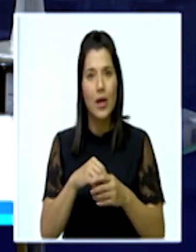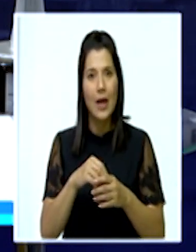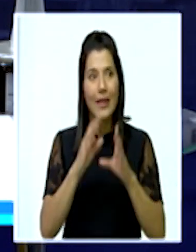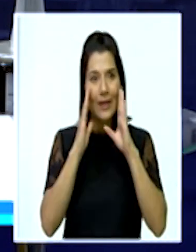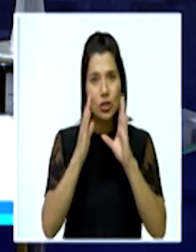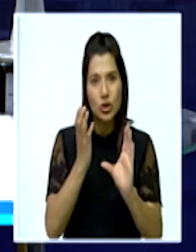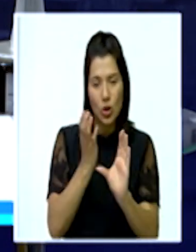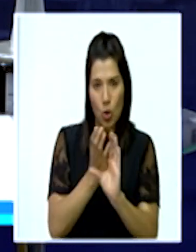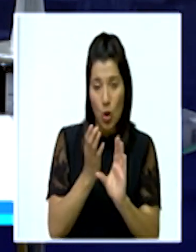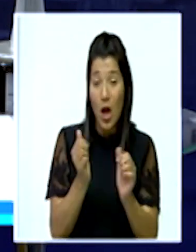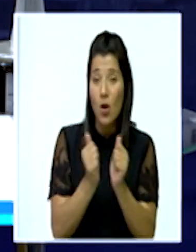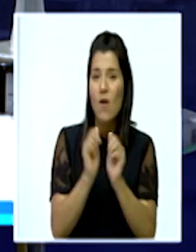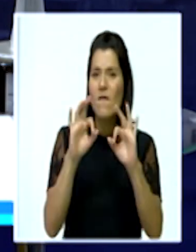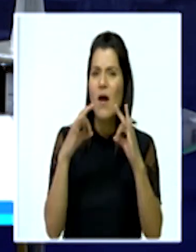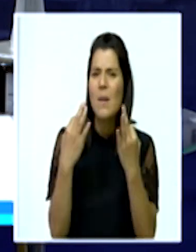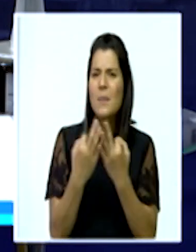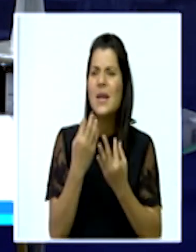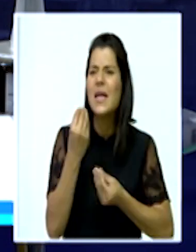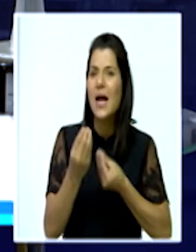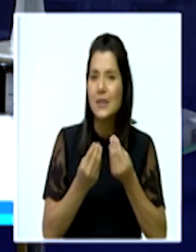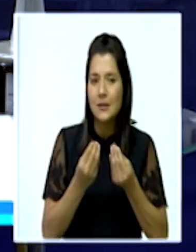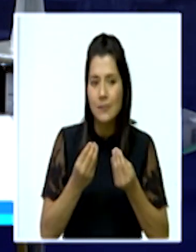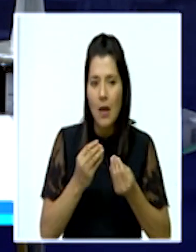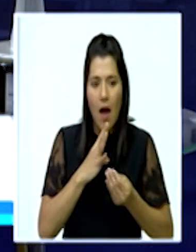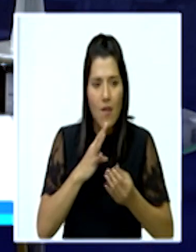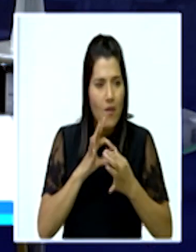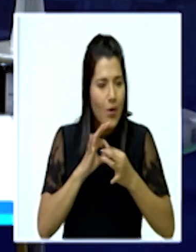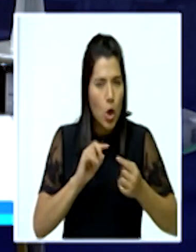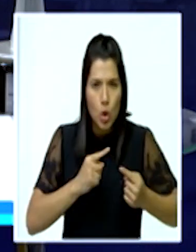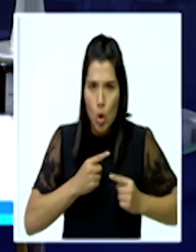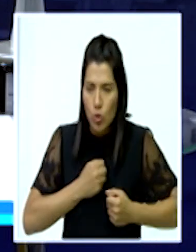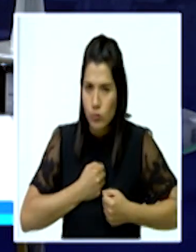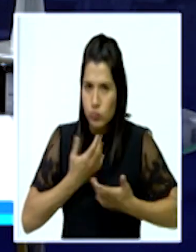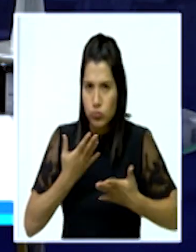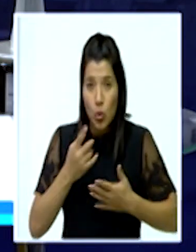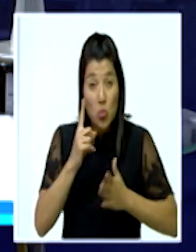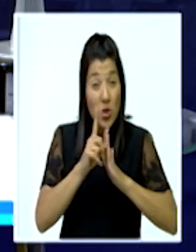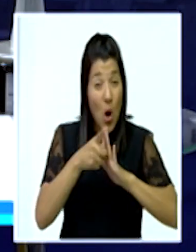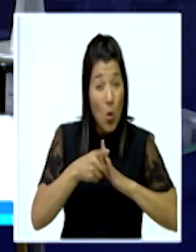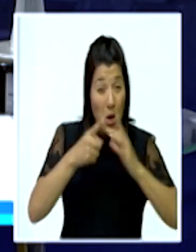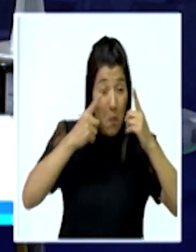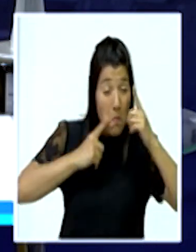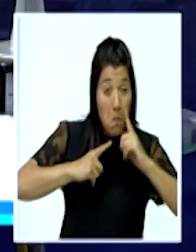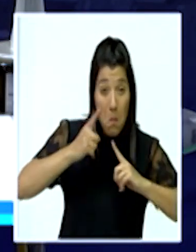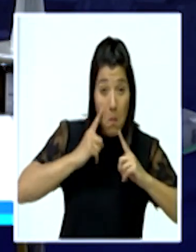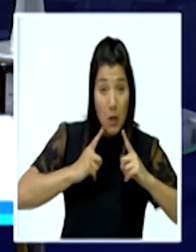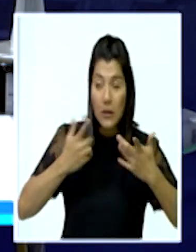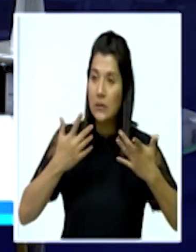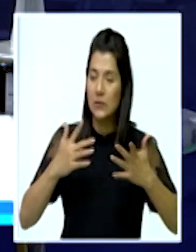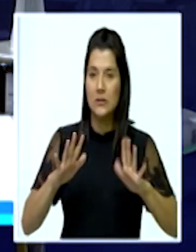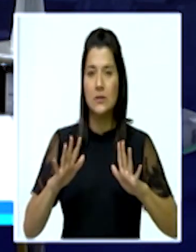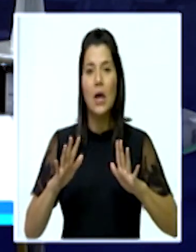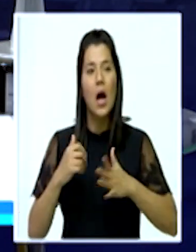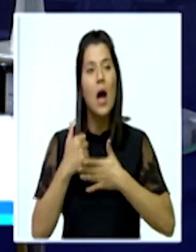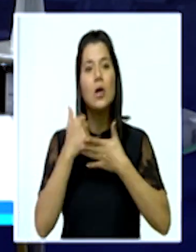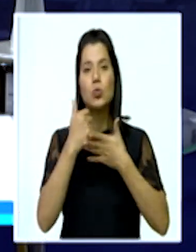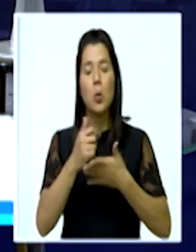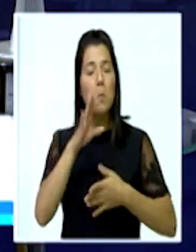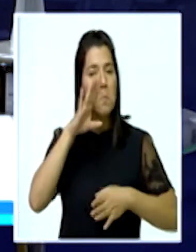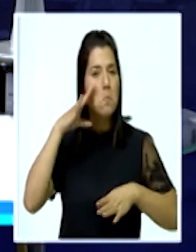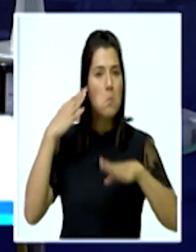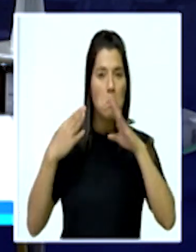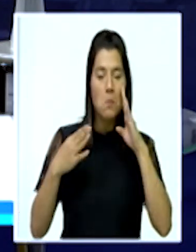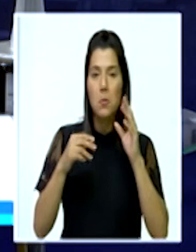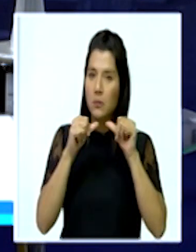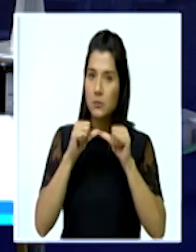hace es fomentar la conversación del dolor y sacarlo. Y por una horita que uno llore y lo saque, ya nos quitamos las lágrimas y